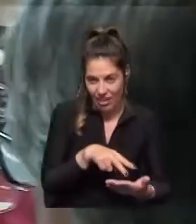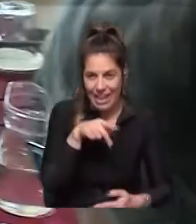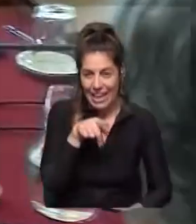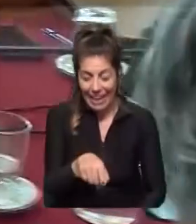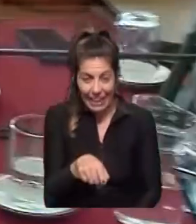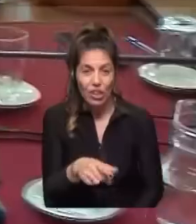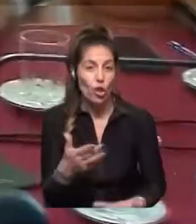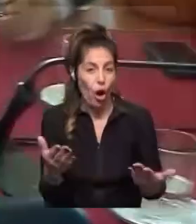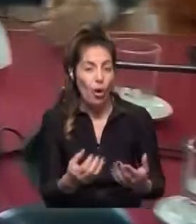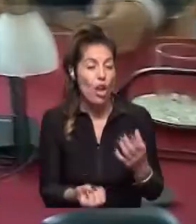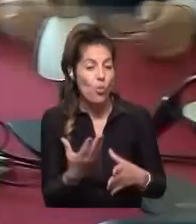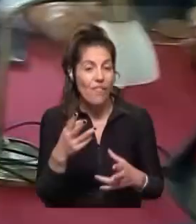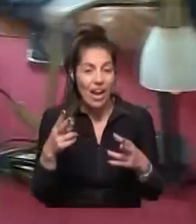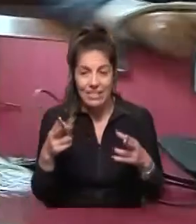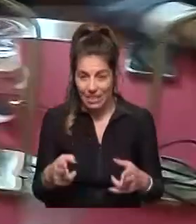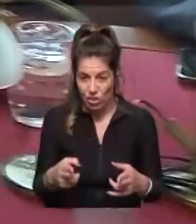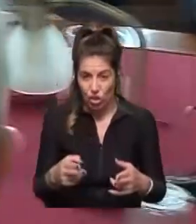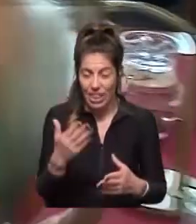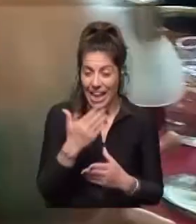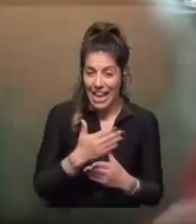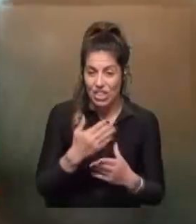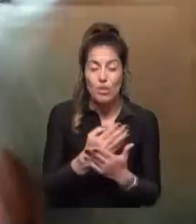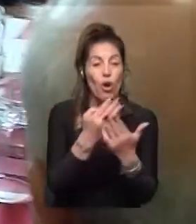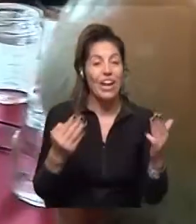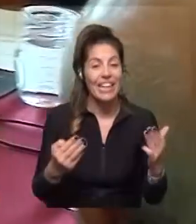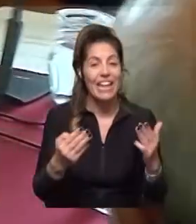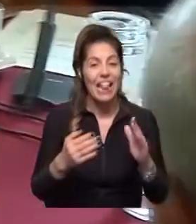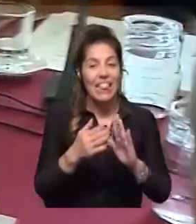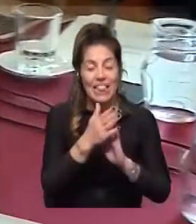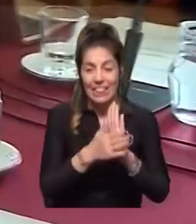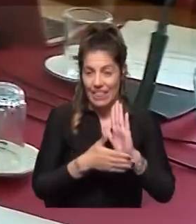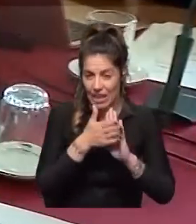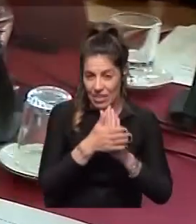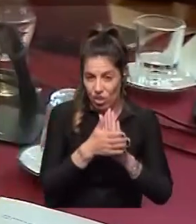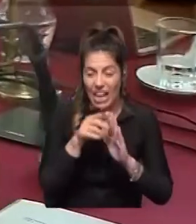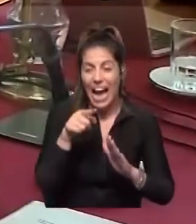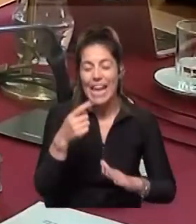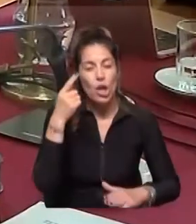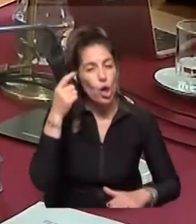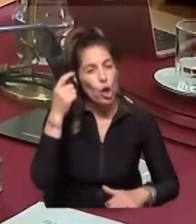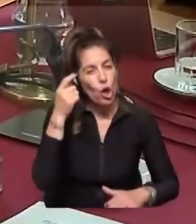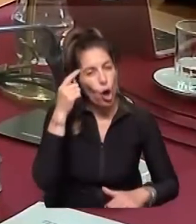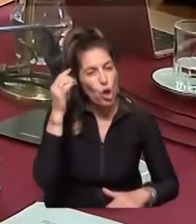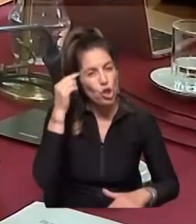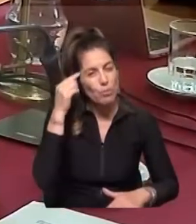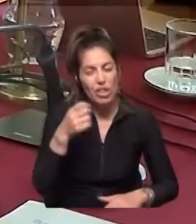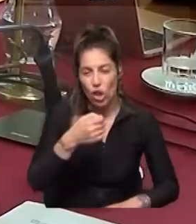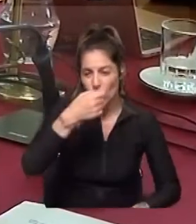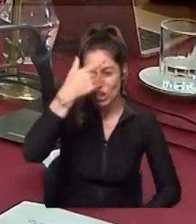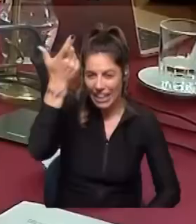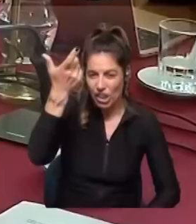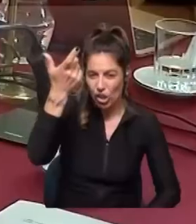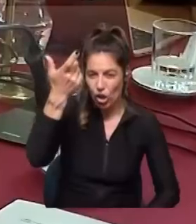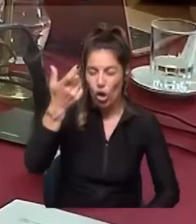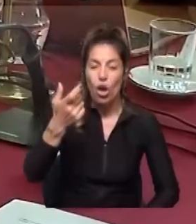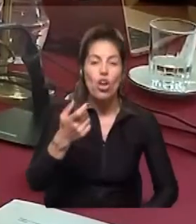pasaría a una nueva sección de el archivo general de la nación que es donde está el conocimiento técnico no solo para